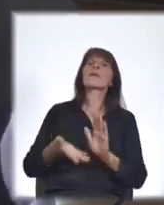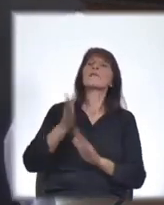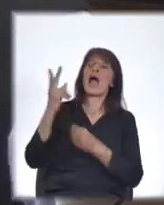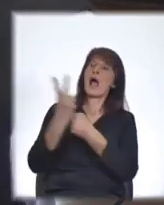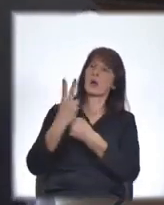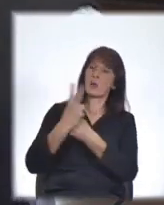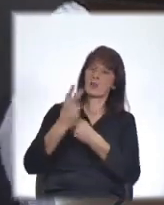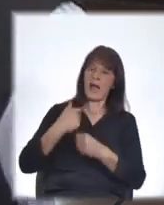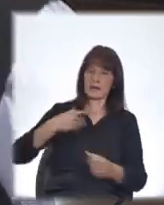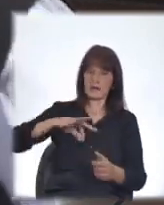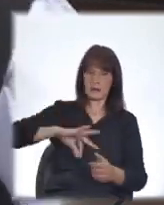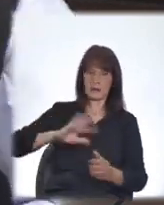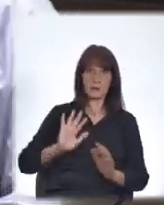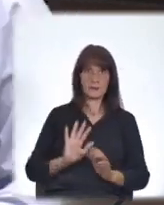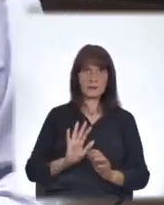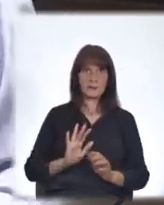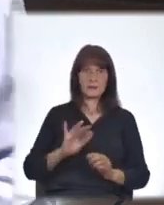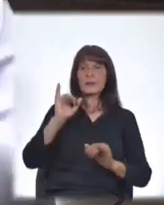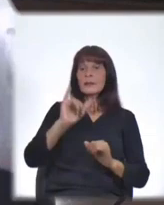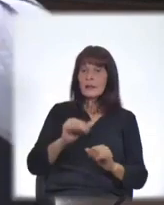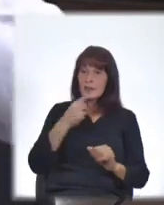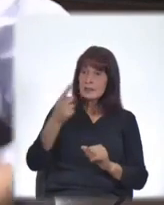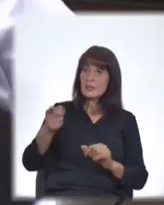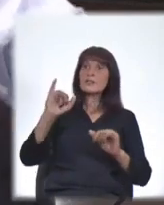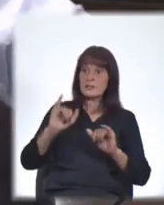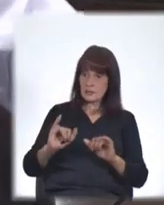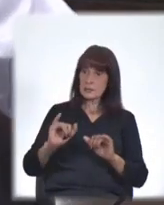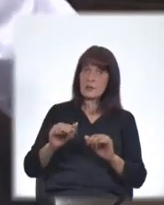bolsillo. Y le dijeron sí algo que están cumpliendo hoy.